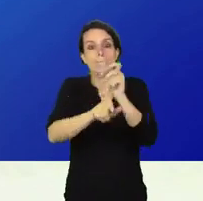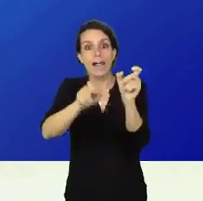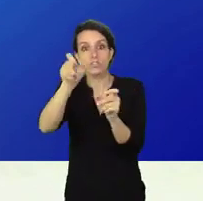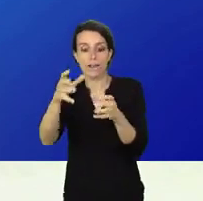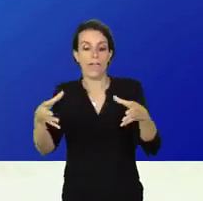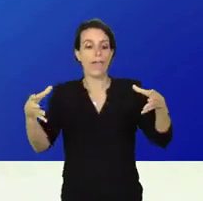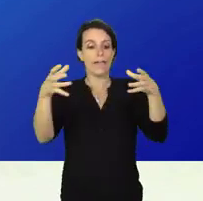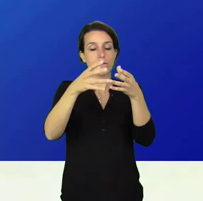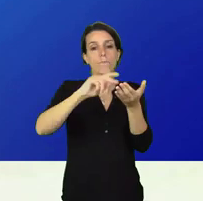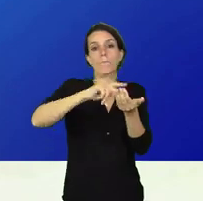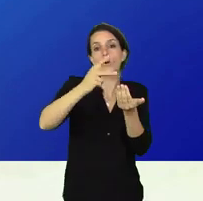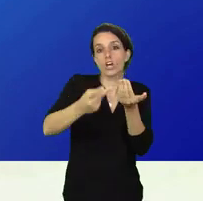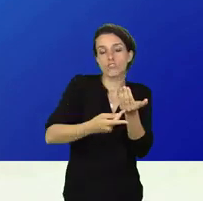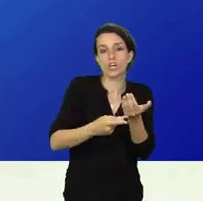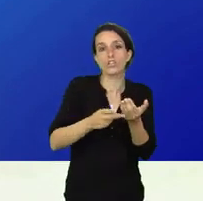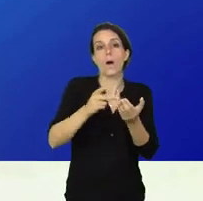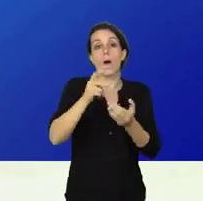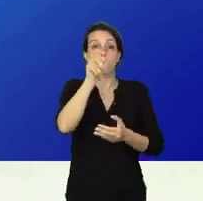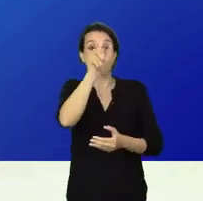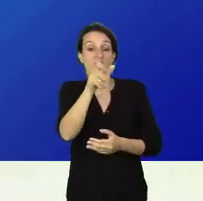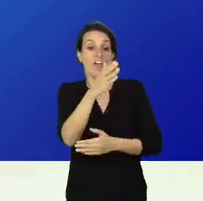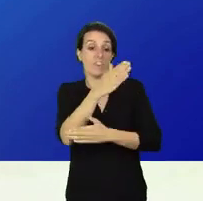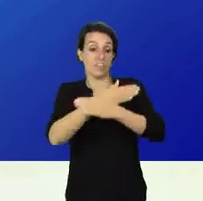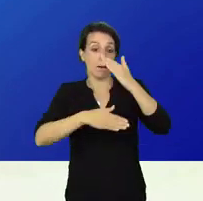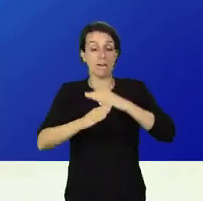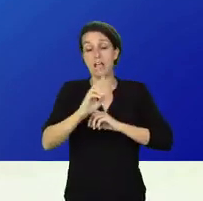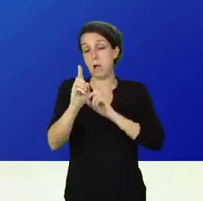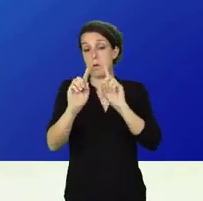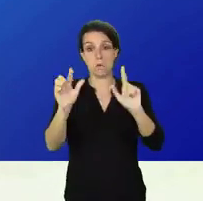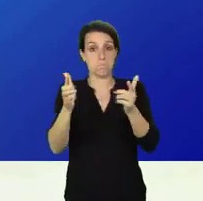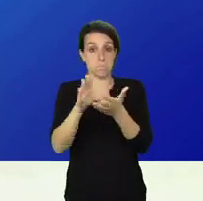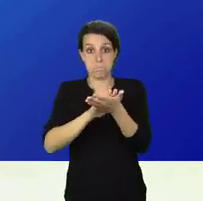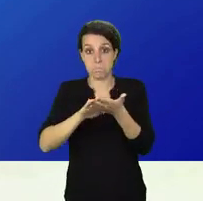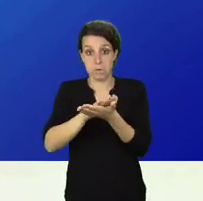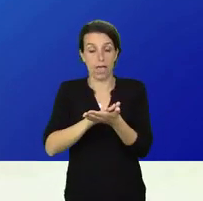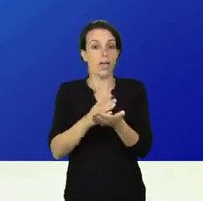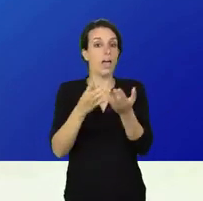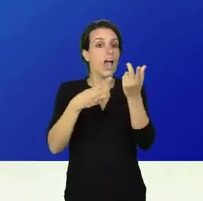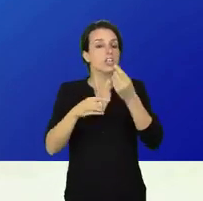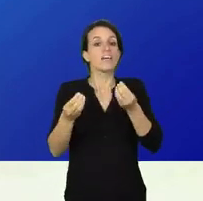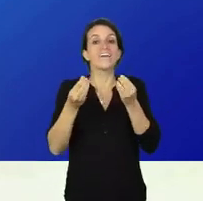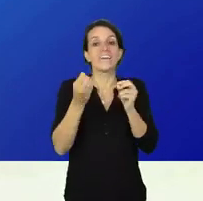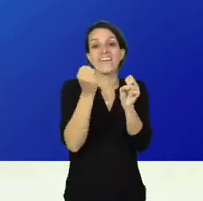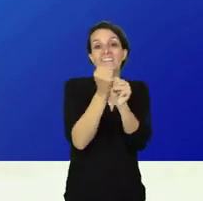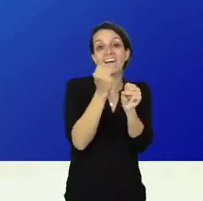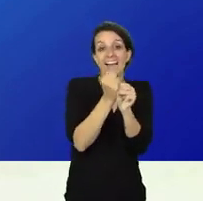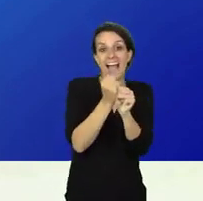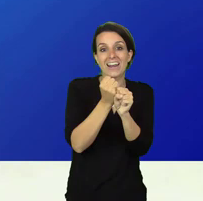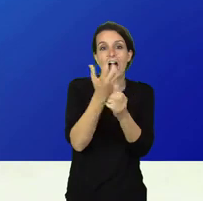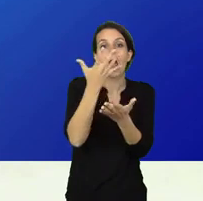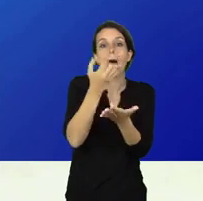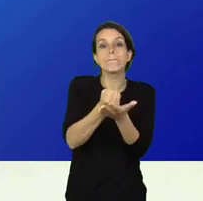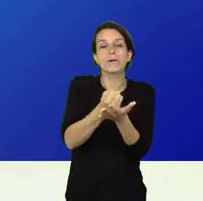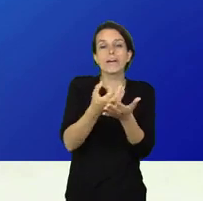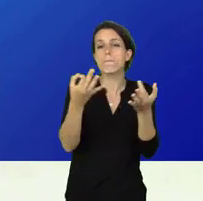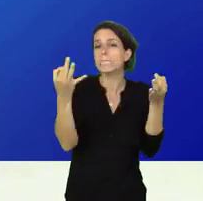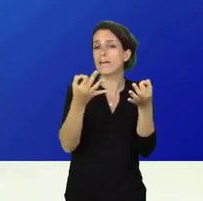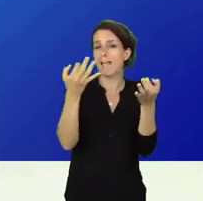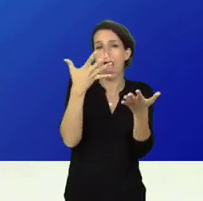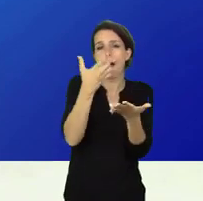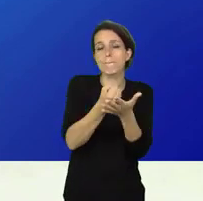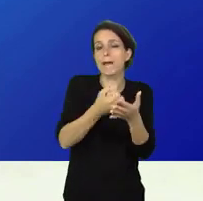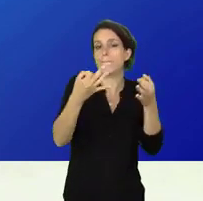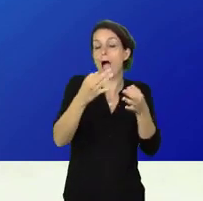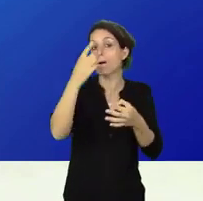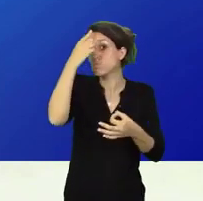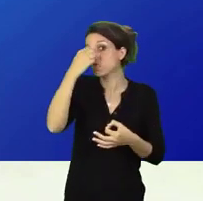conjunto de personas en el equipo del proyecto, personas con y sin discapacidad, que lo que hicimos fue trabajar una aplicación específica